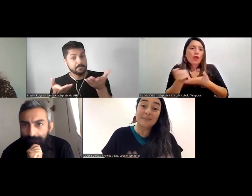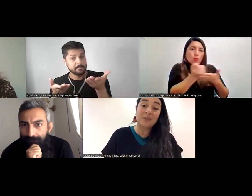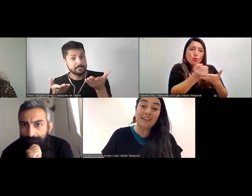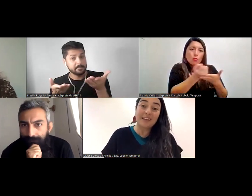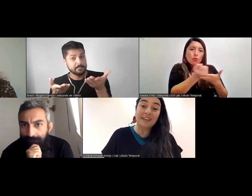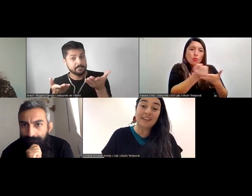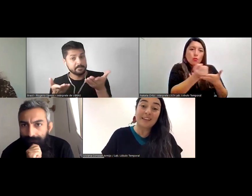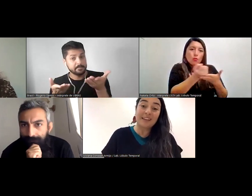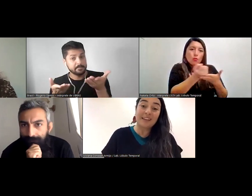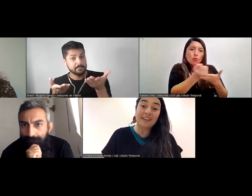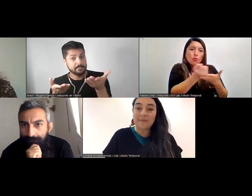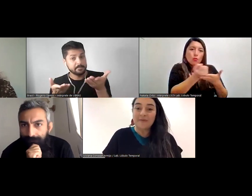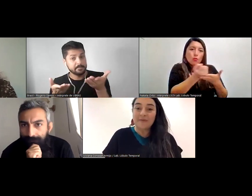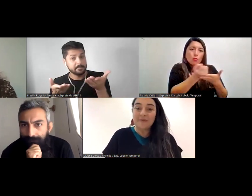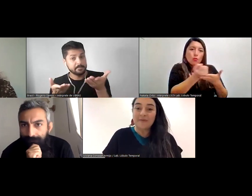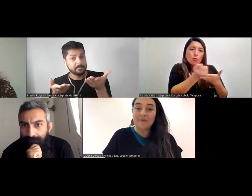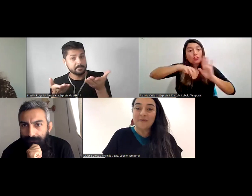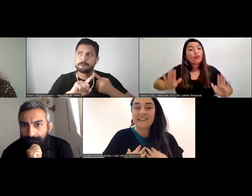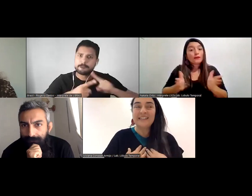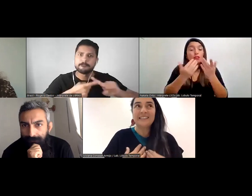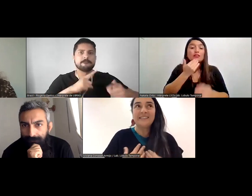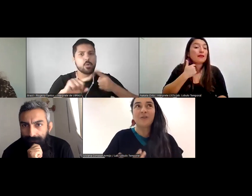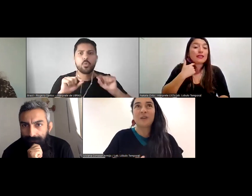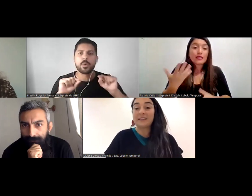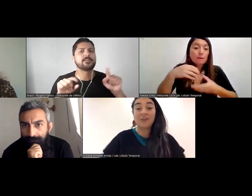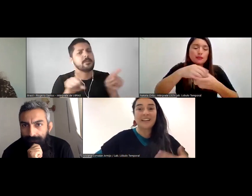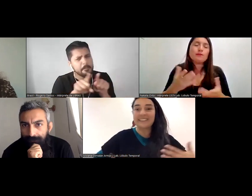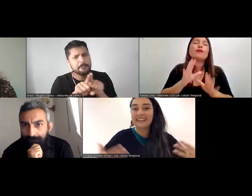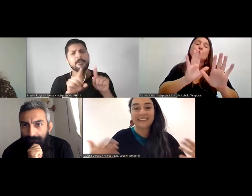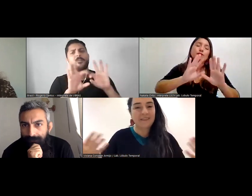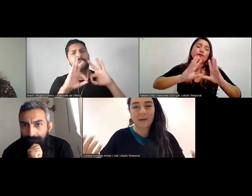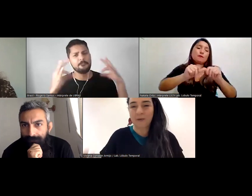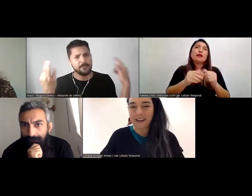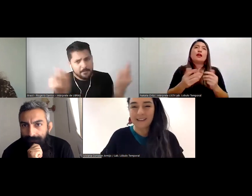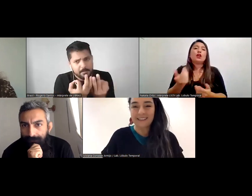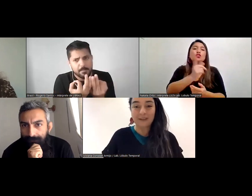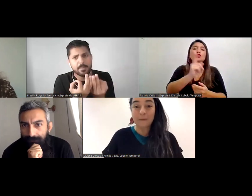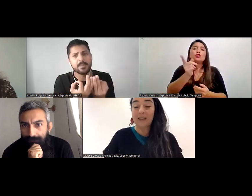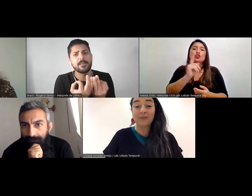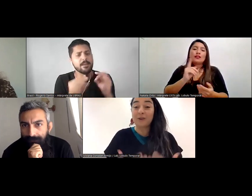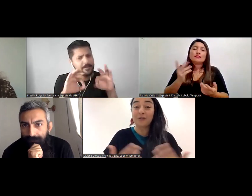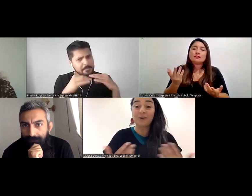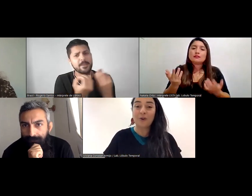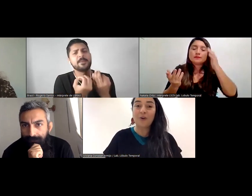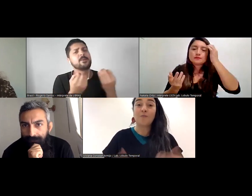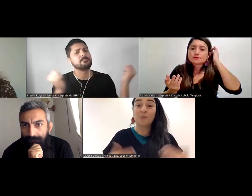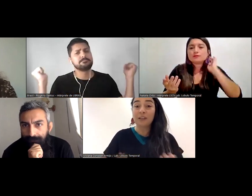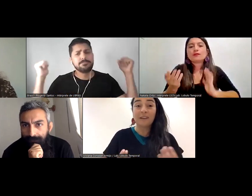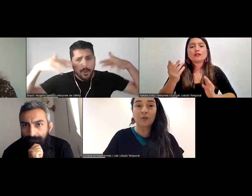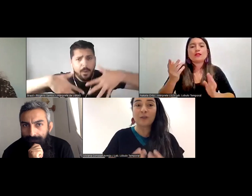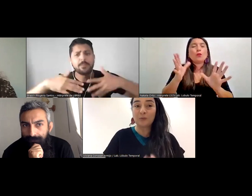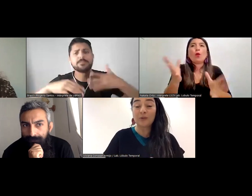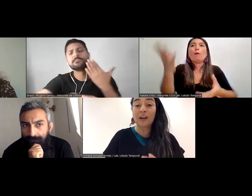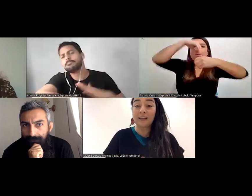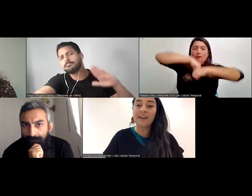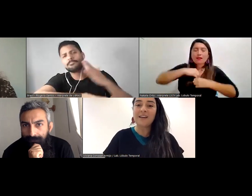en este proyecto es que las familias puedan, si bien obviamente no van a ser artistas bien escolares, ¿cierto? A nosotros nos costó mucho trabajo,